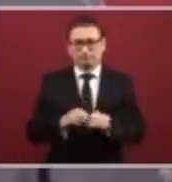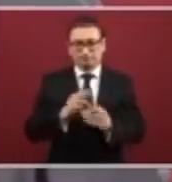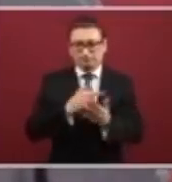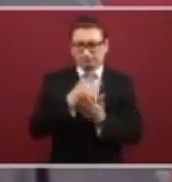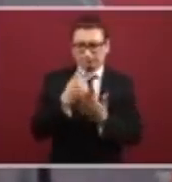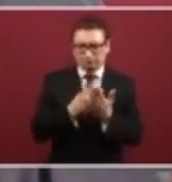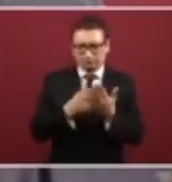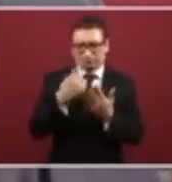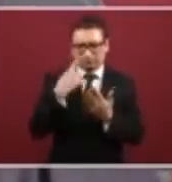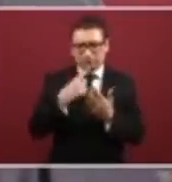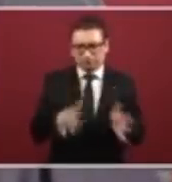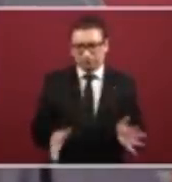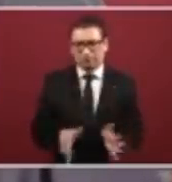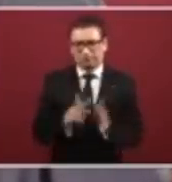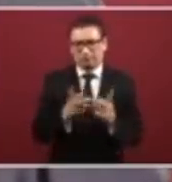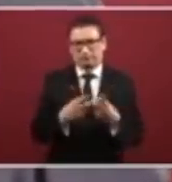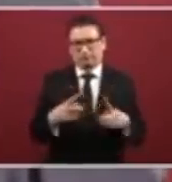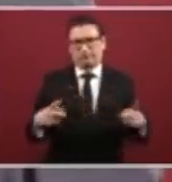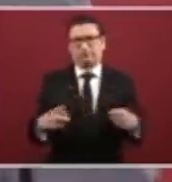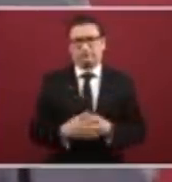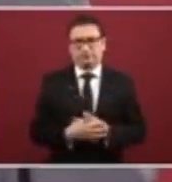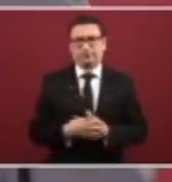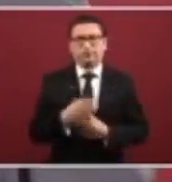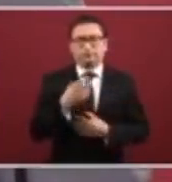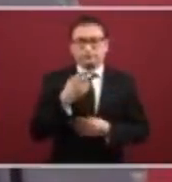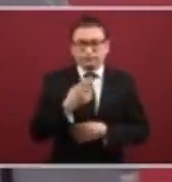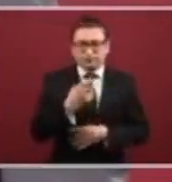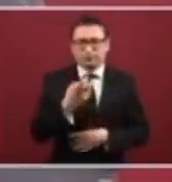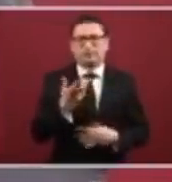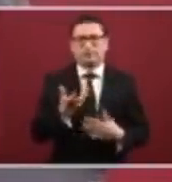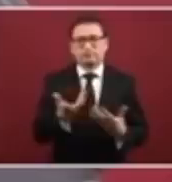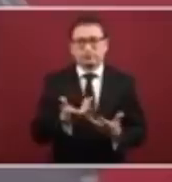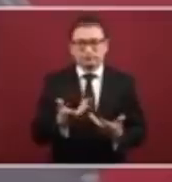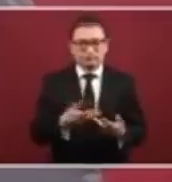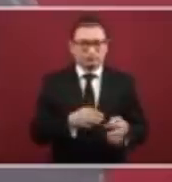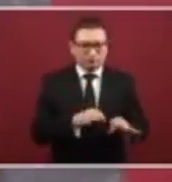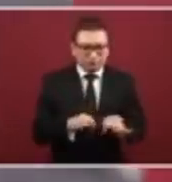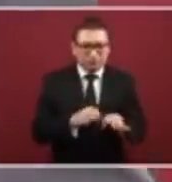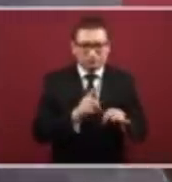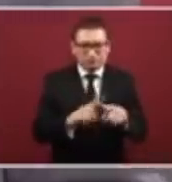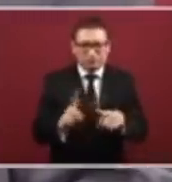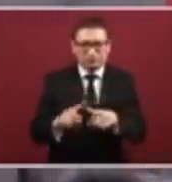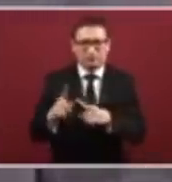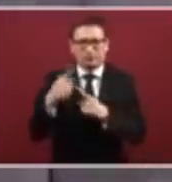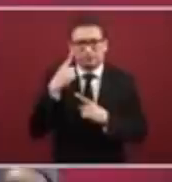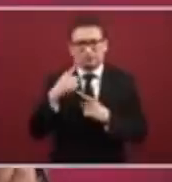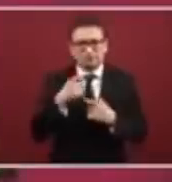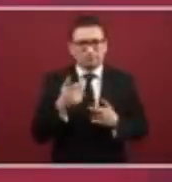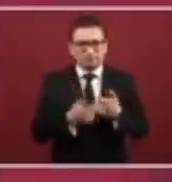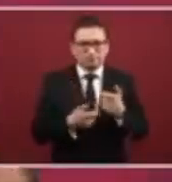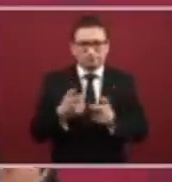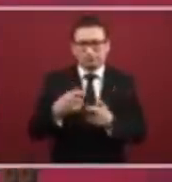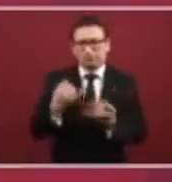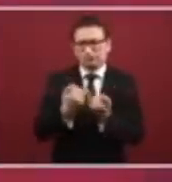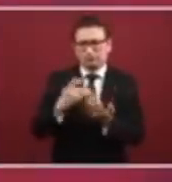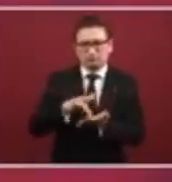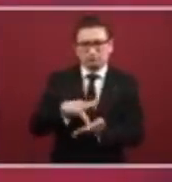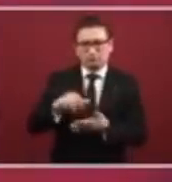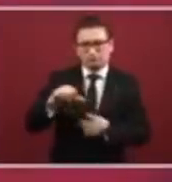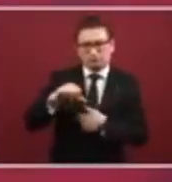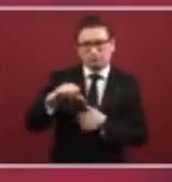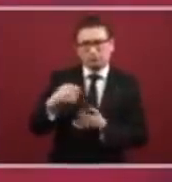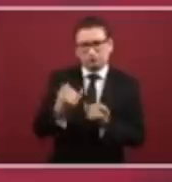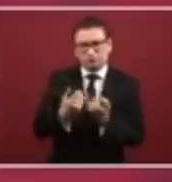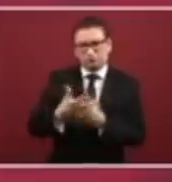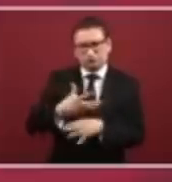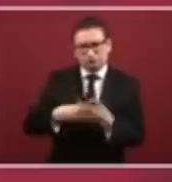el desarrollo. Y por eso se están haciendo gestiones para que haya inversión en Centroamérica y